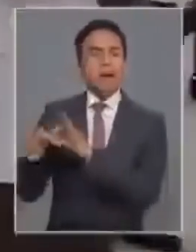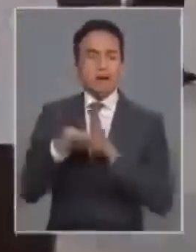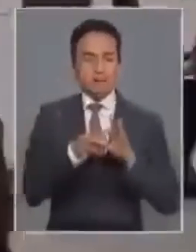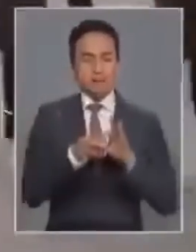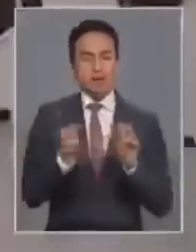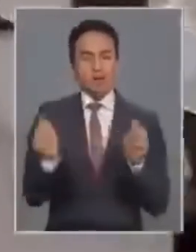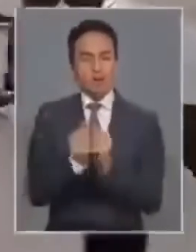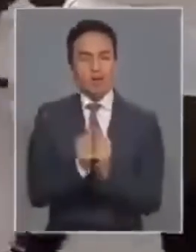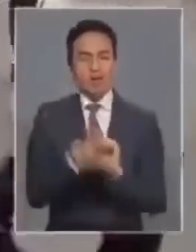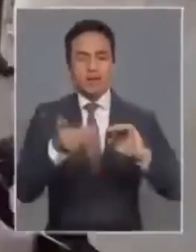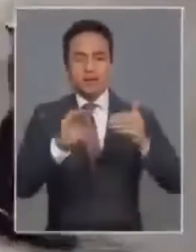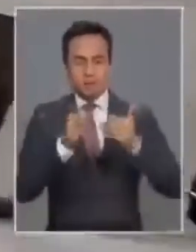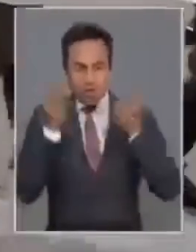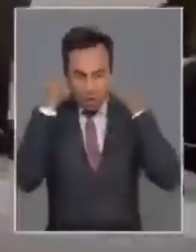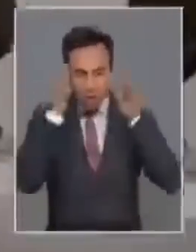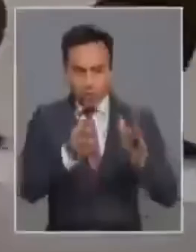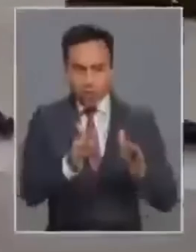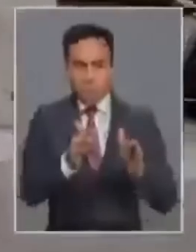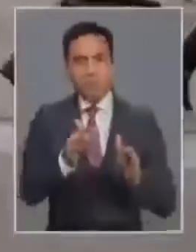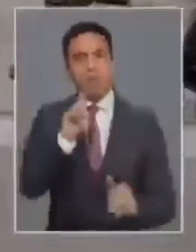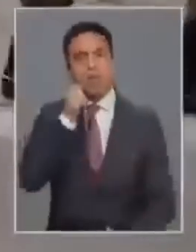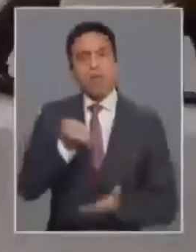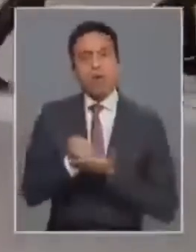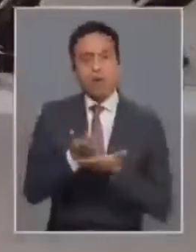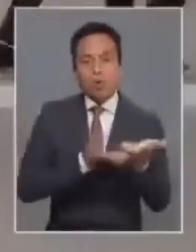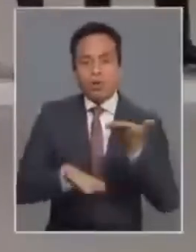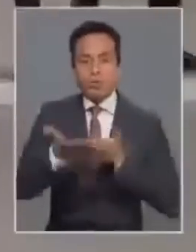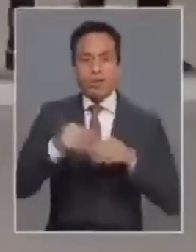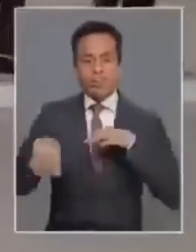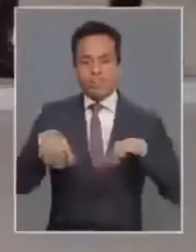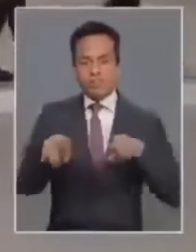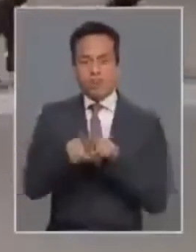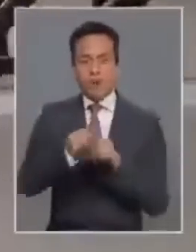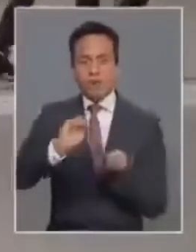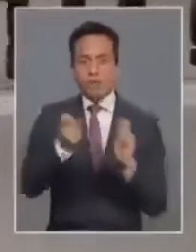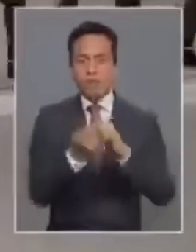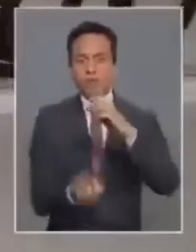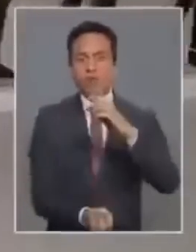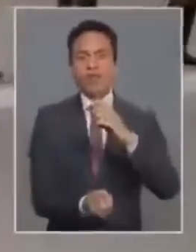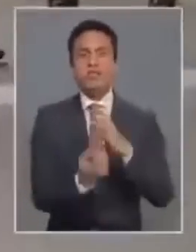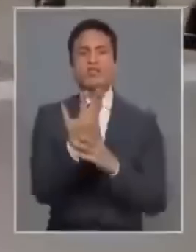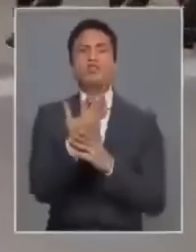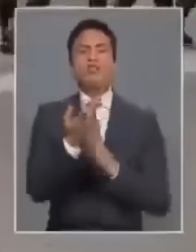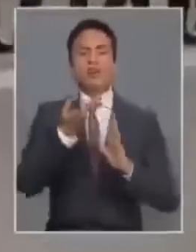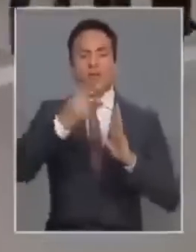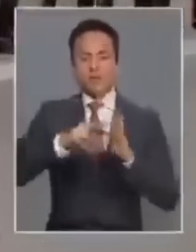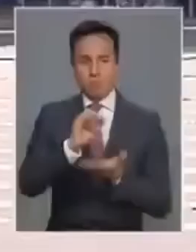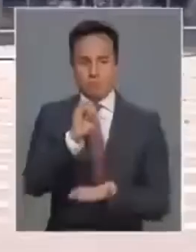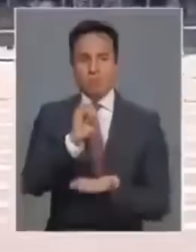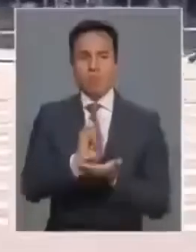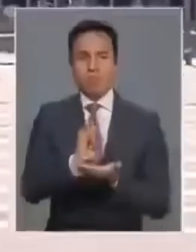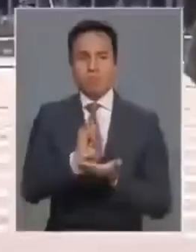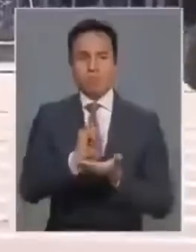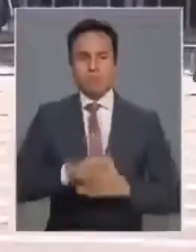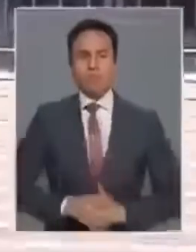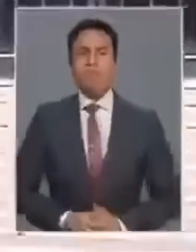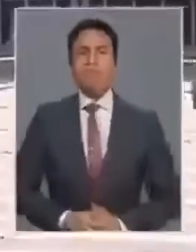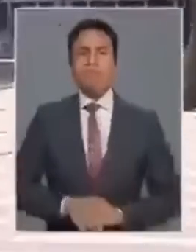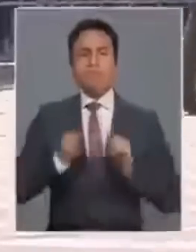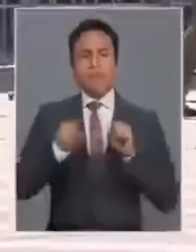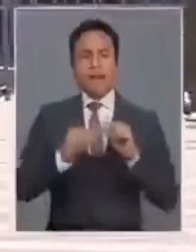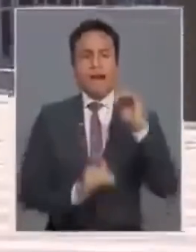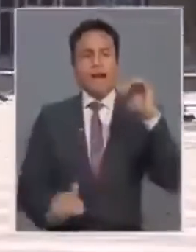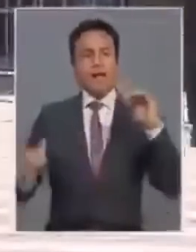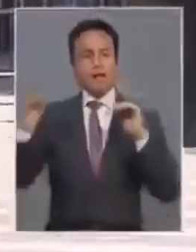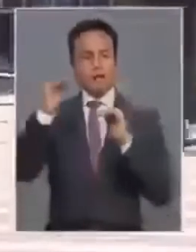y para la comunidad. Serán colaboradores activos en la modernización y reforma institucional y estarán a